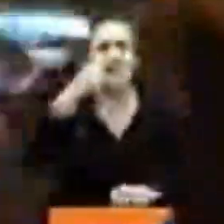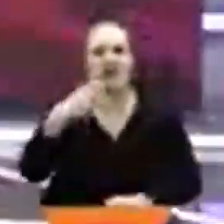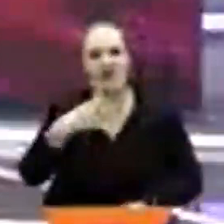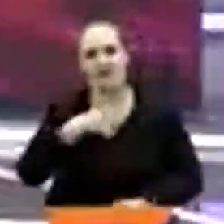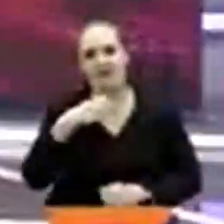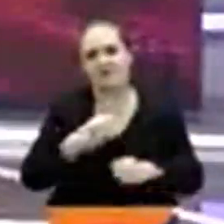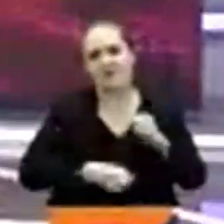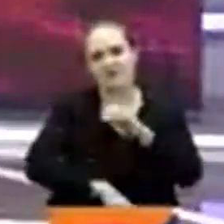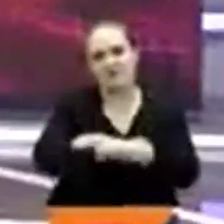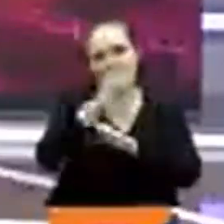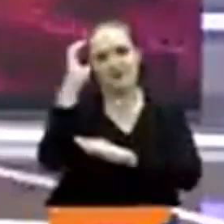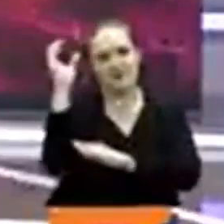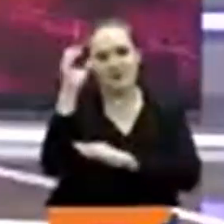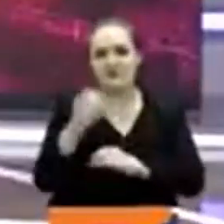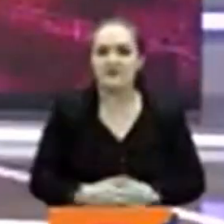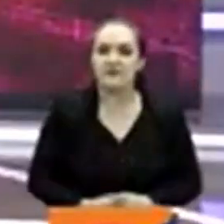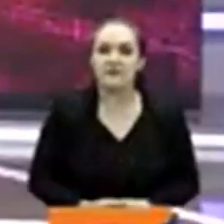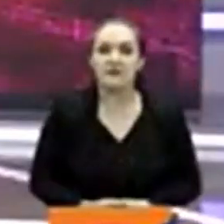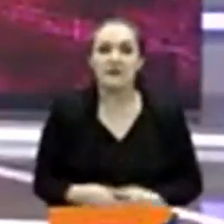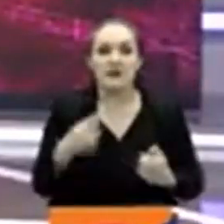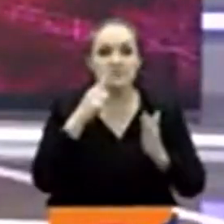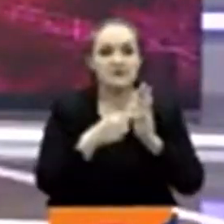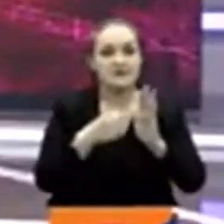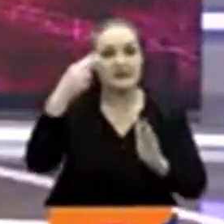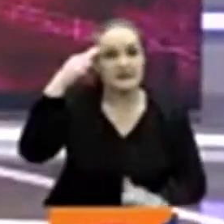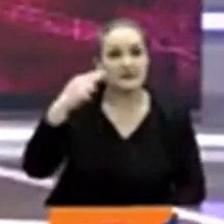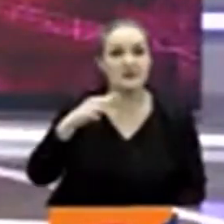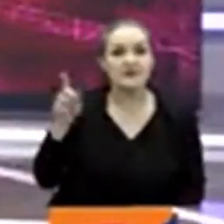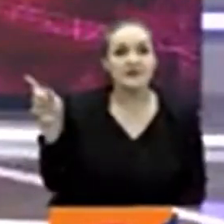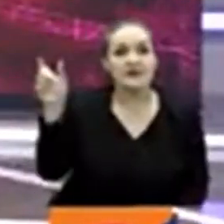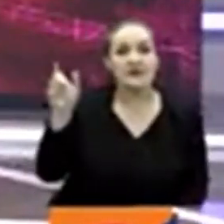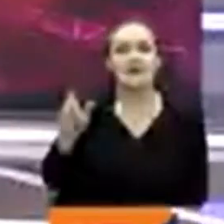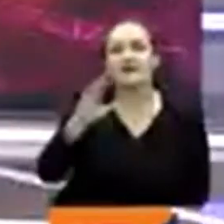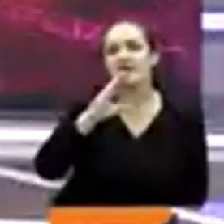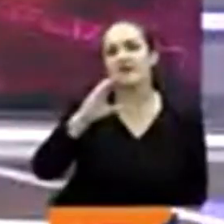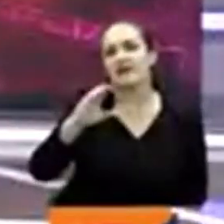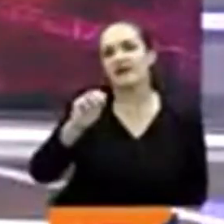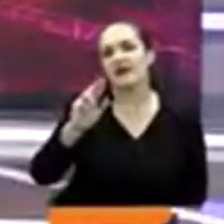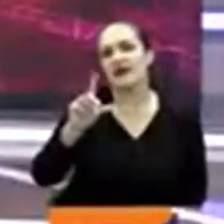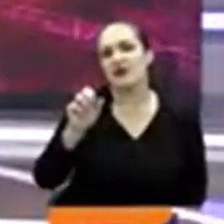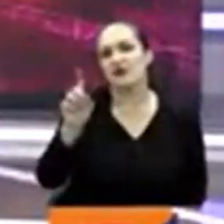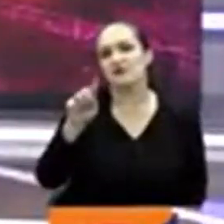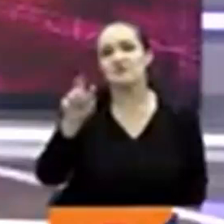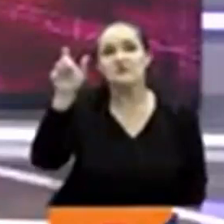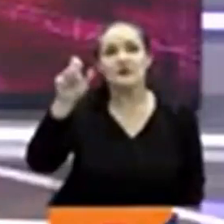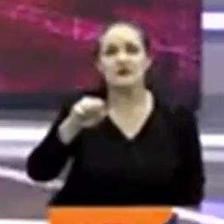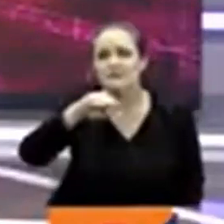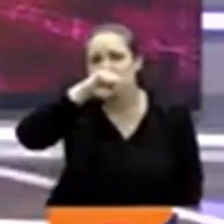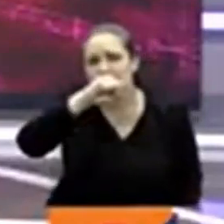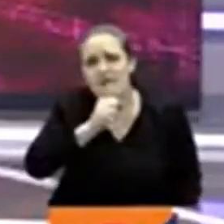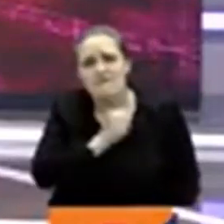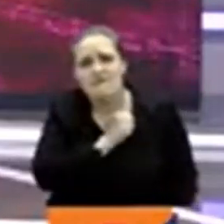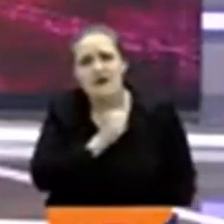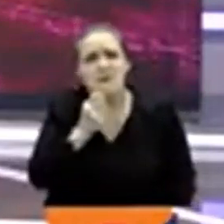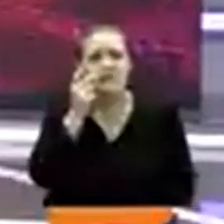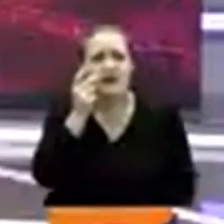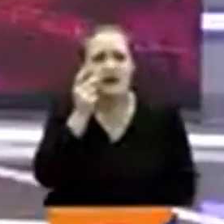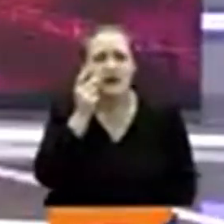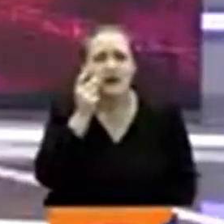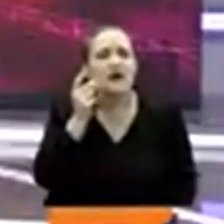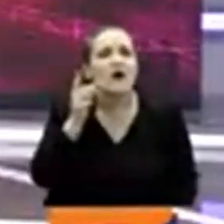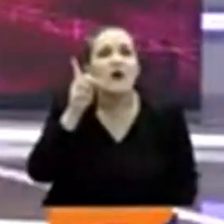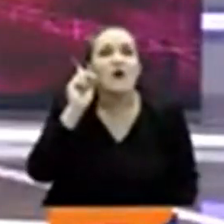colombiano. Mucha atención a esta historia. Él es Carlos Alberto Clavijo, un hincha que se enamoró del Deportivo Pereira gracias